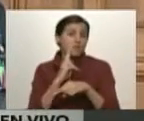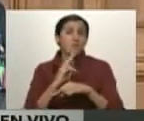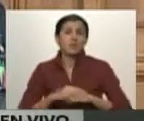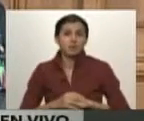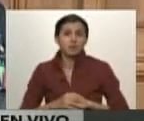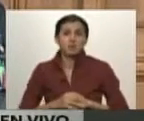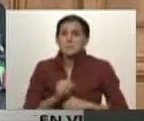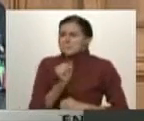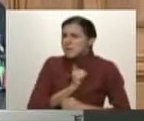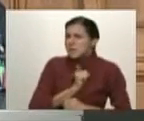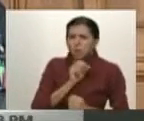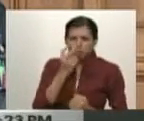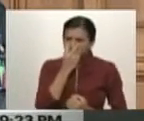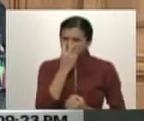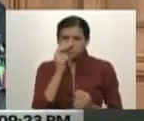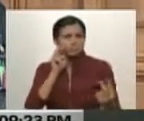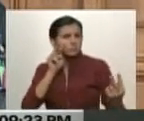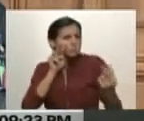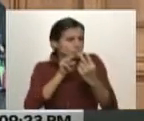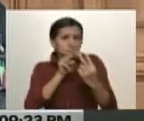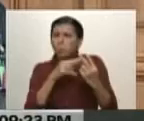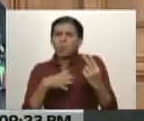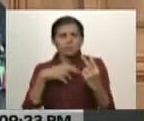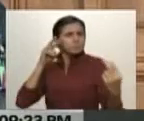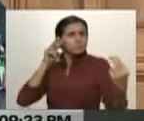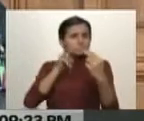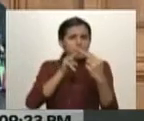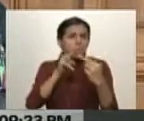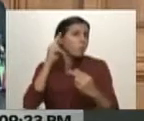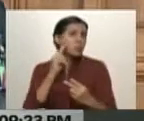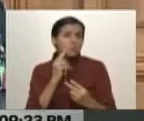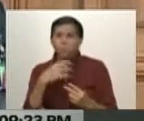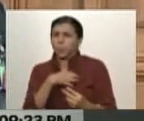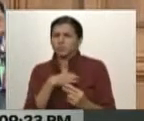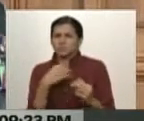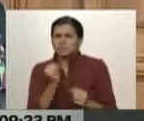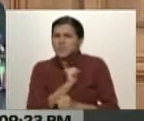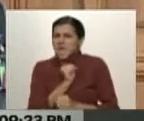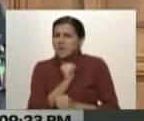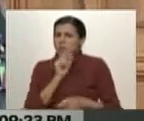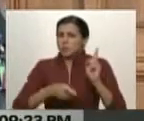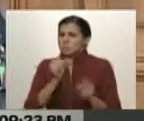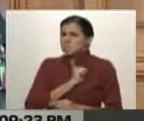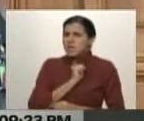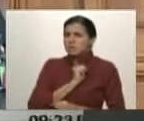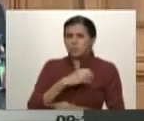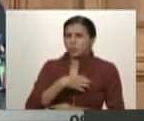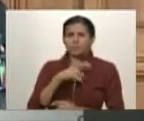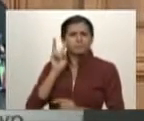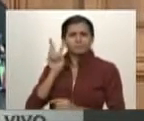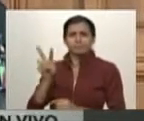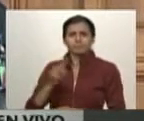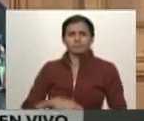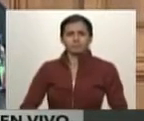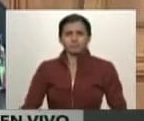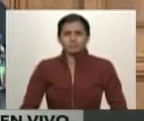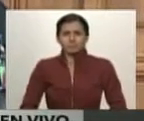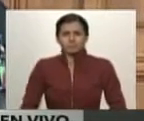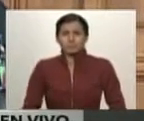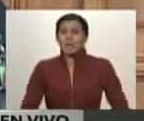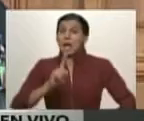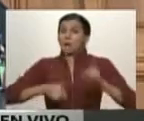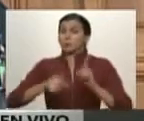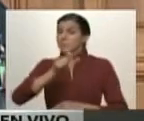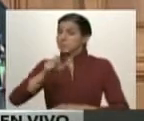tenían miedo a esa mirada a esa luz que emana de él todavía le tiene miedo alguna